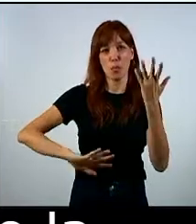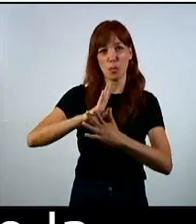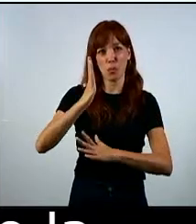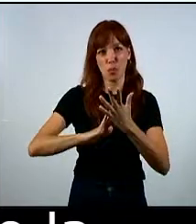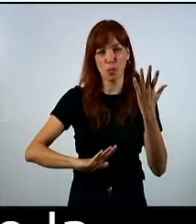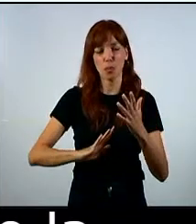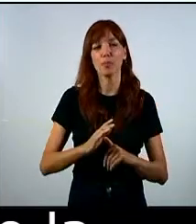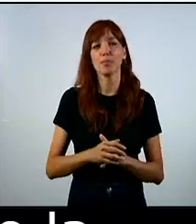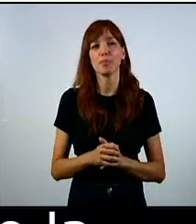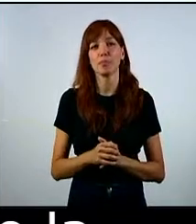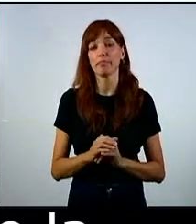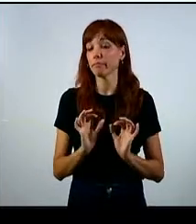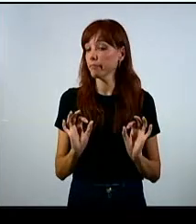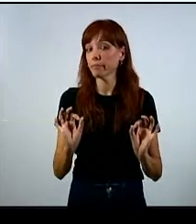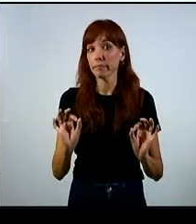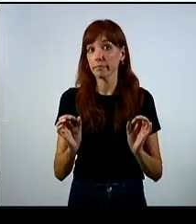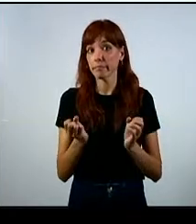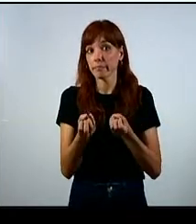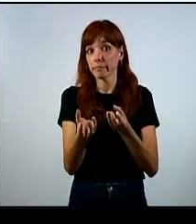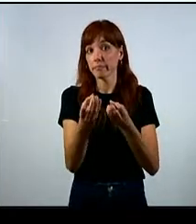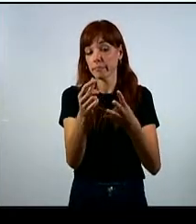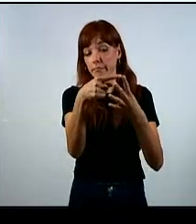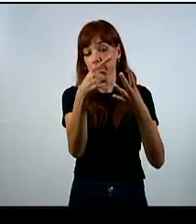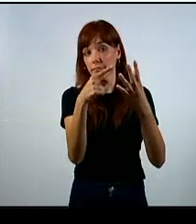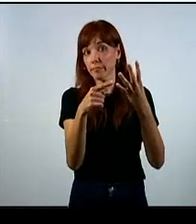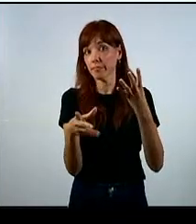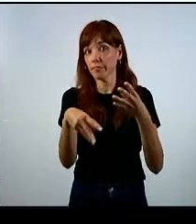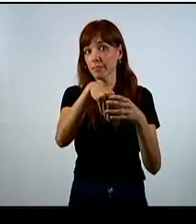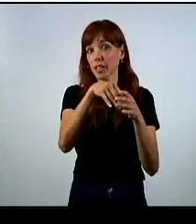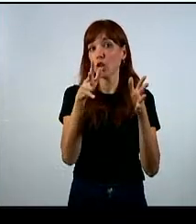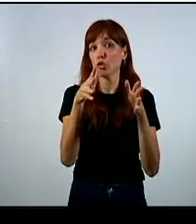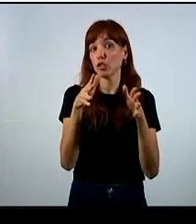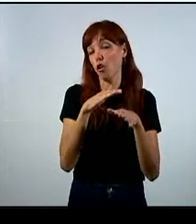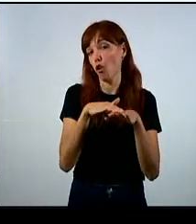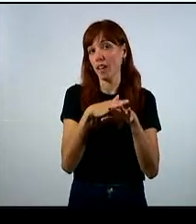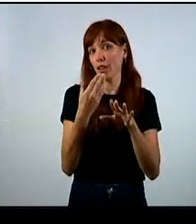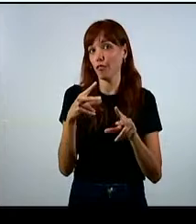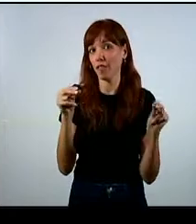aquí les puedo contar sobre el Consejo de Gobierno. ¿Alguna pregunta?